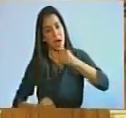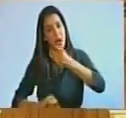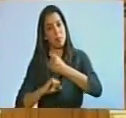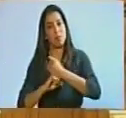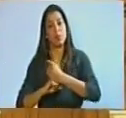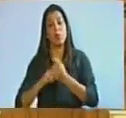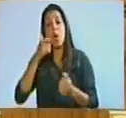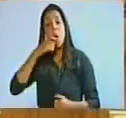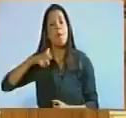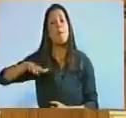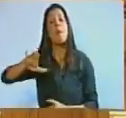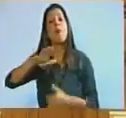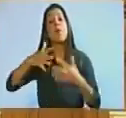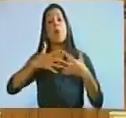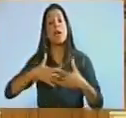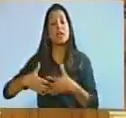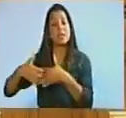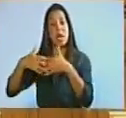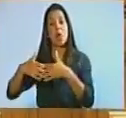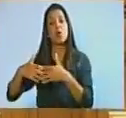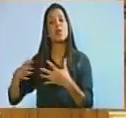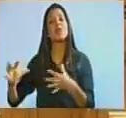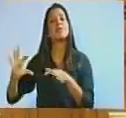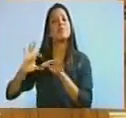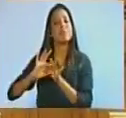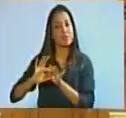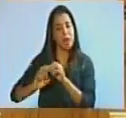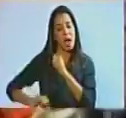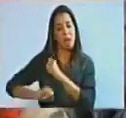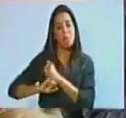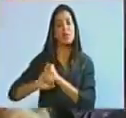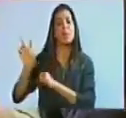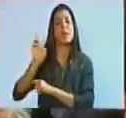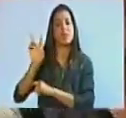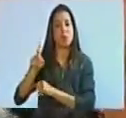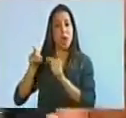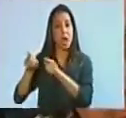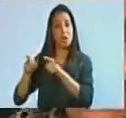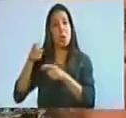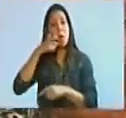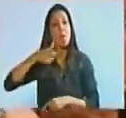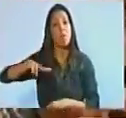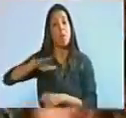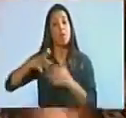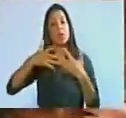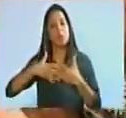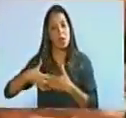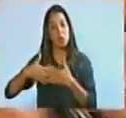Estados Unidos, que es víctima precisamente de estas agresiones.